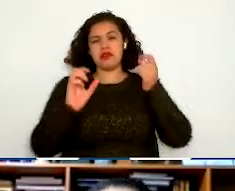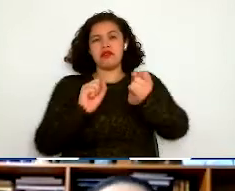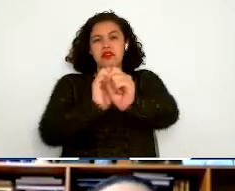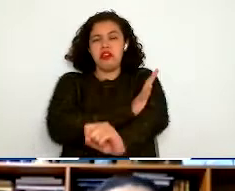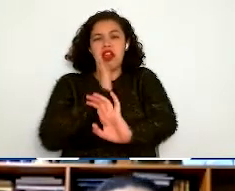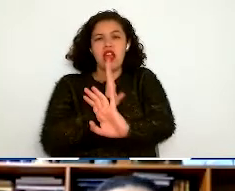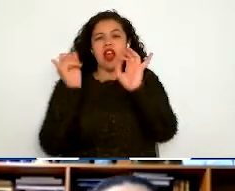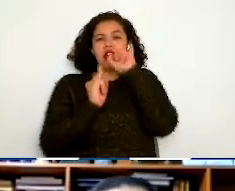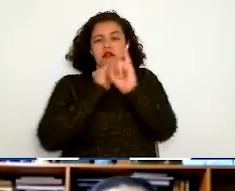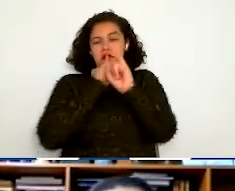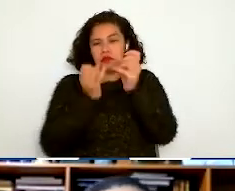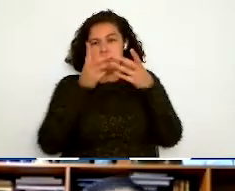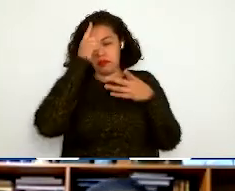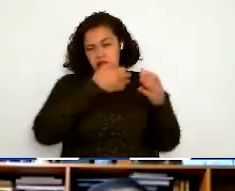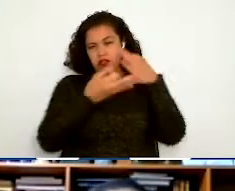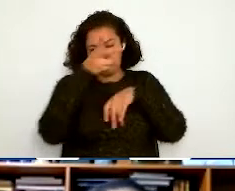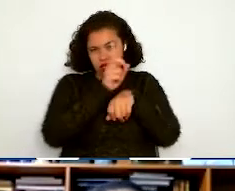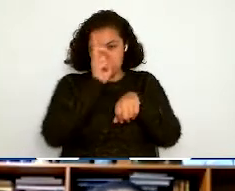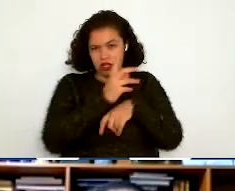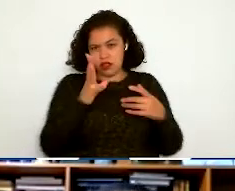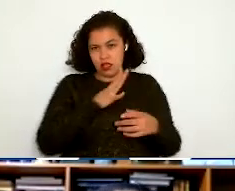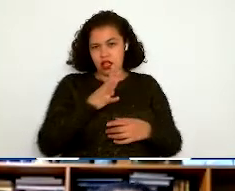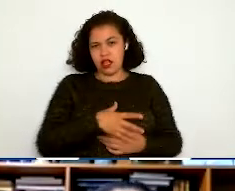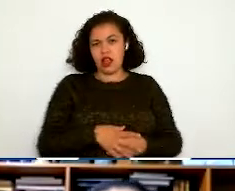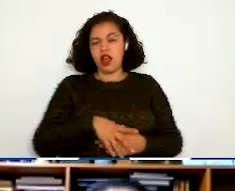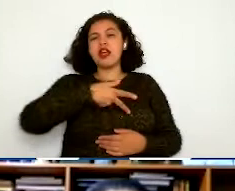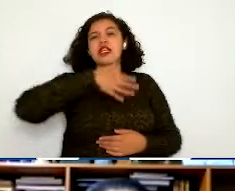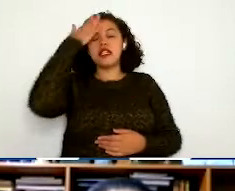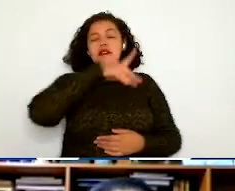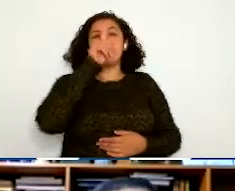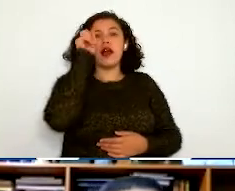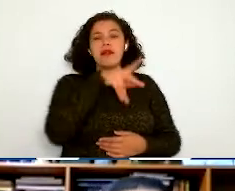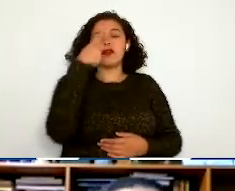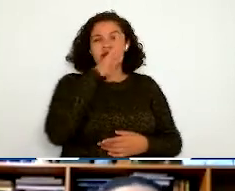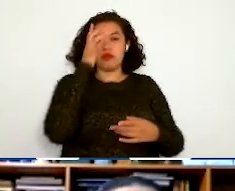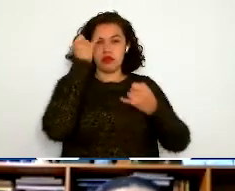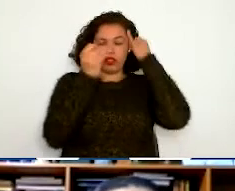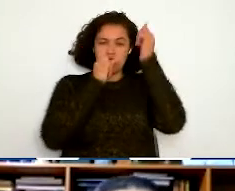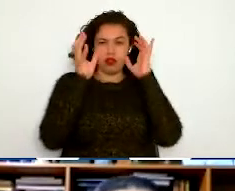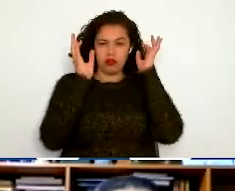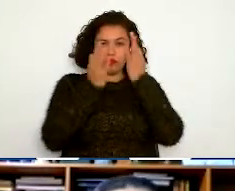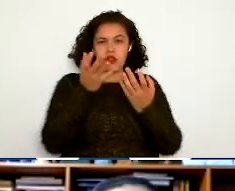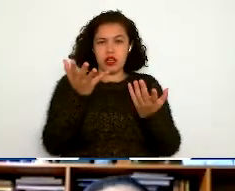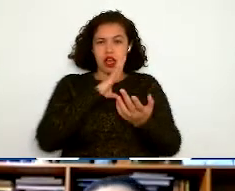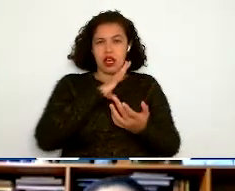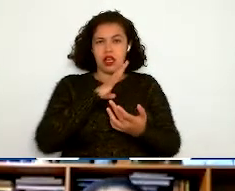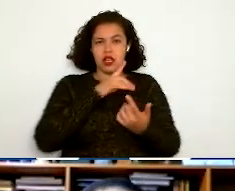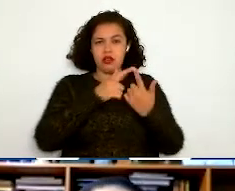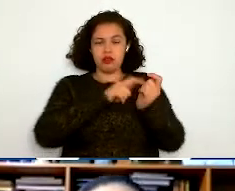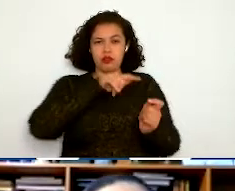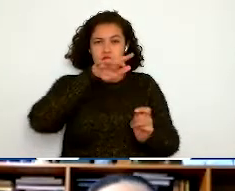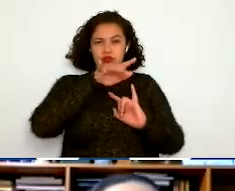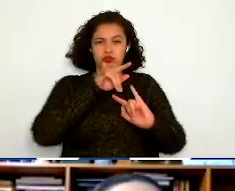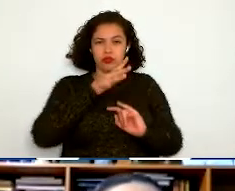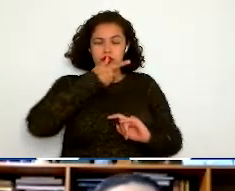la atención que se le da todos los días. Y también saber si estamos cumpliendo esas expectativas de la población, porque eso a nosotros nos